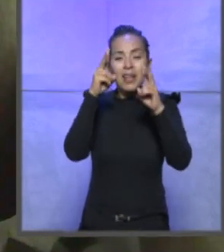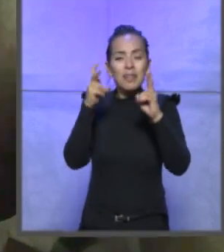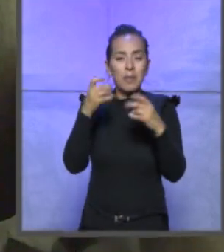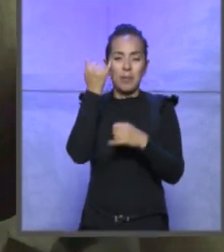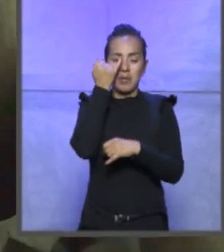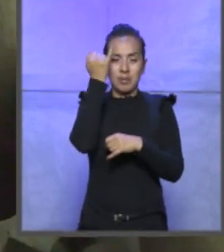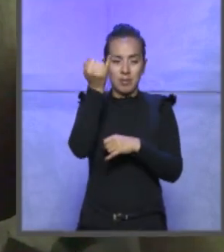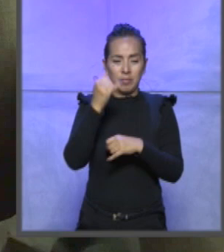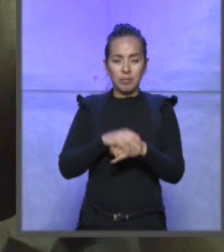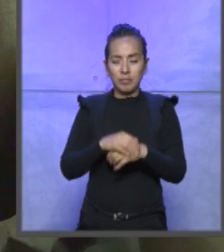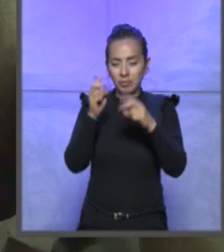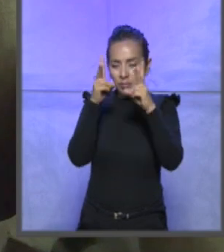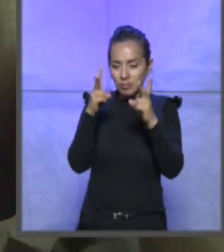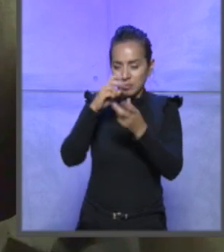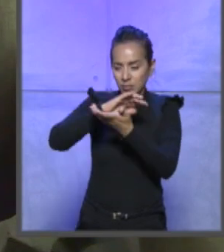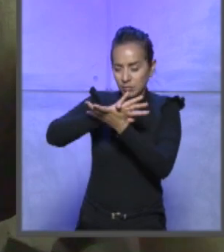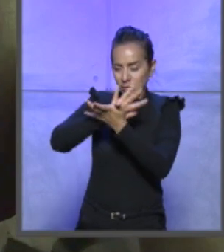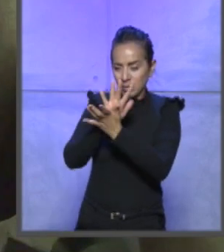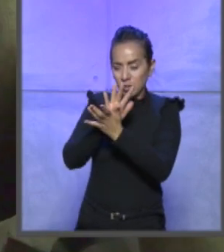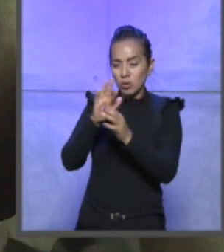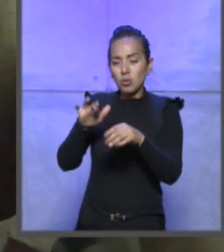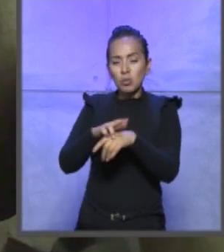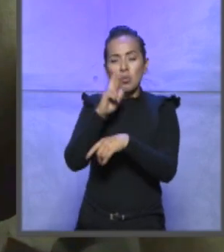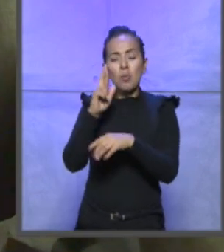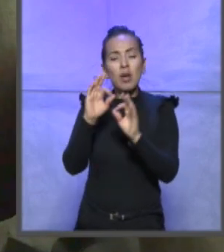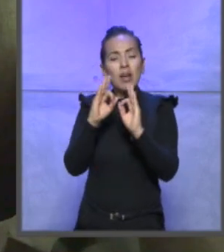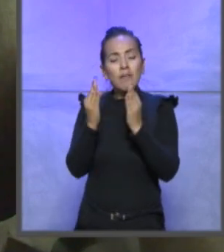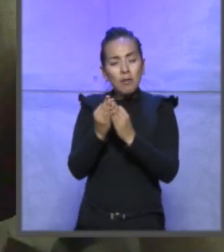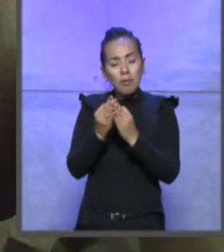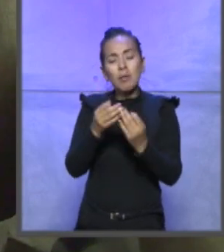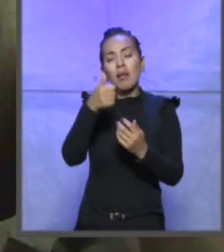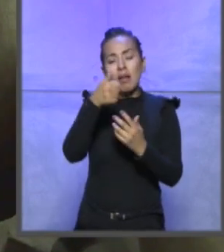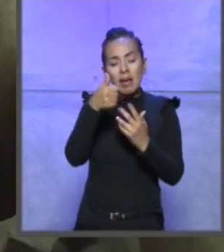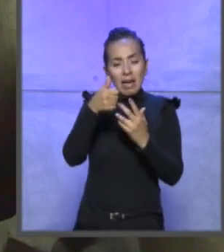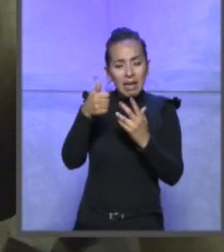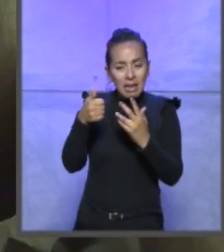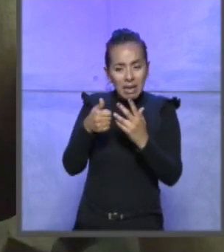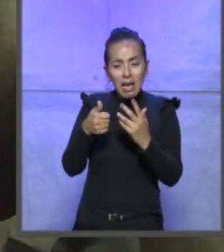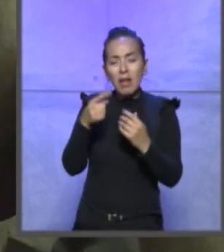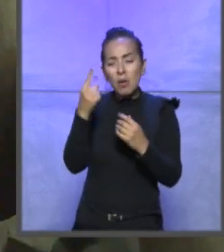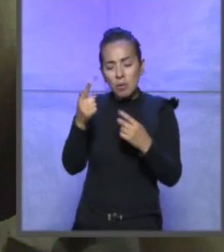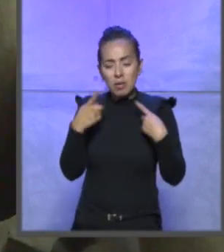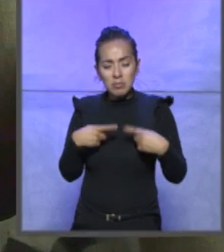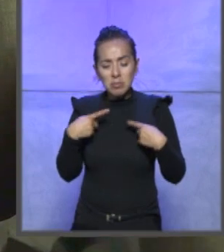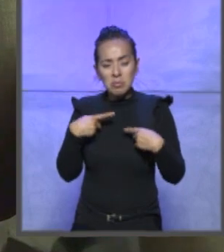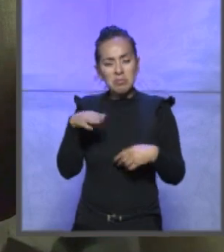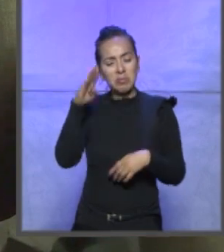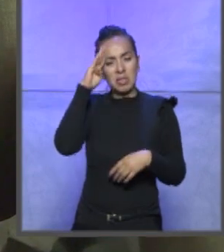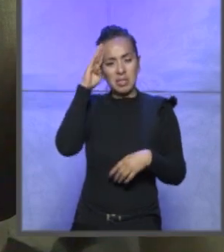ideas, de la discriminación por la forma en que cada uno de nosotras, de nosotros,